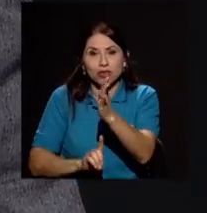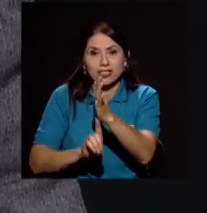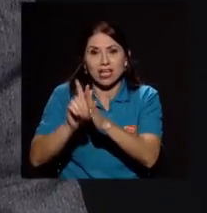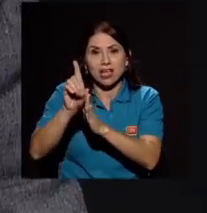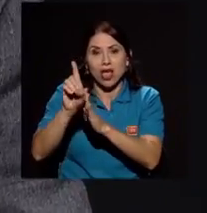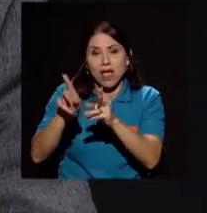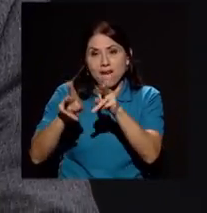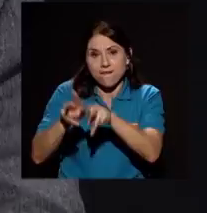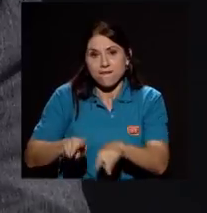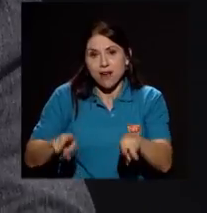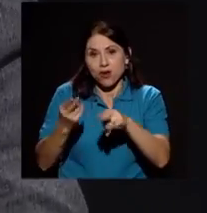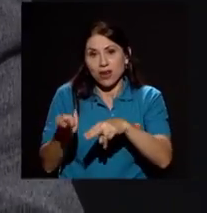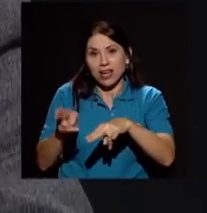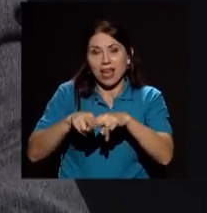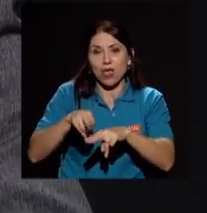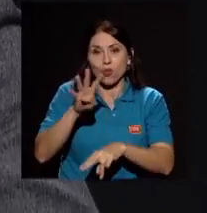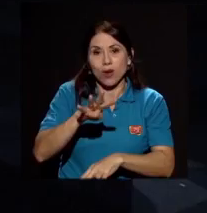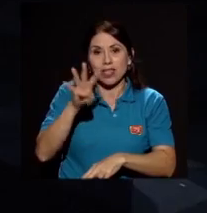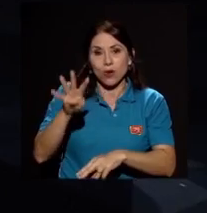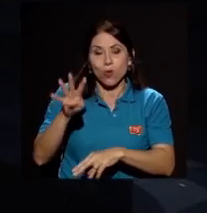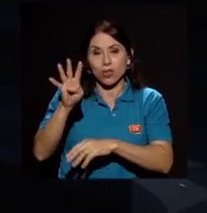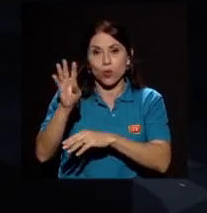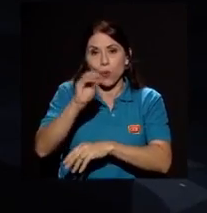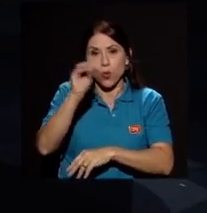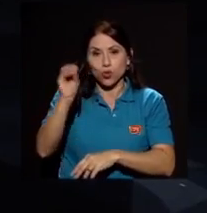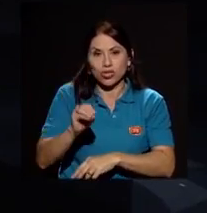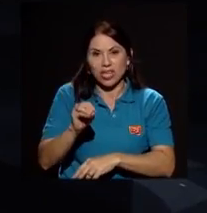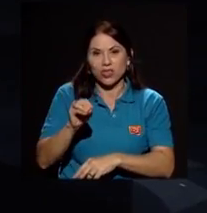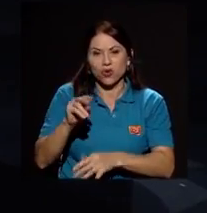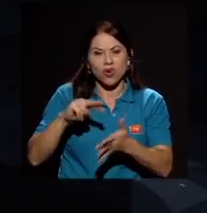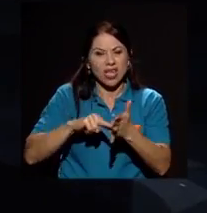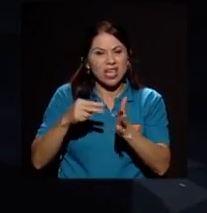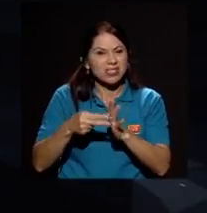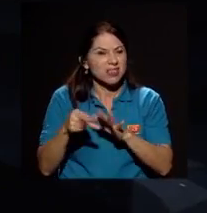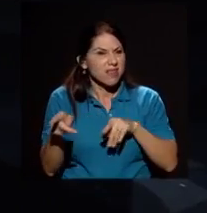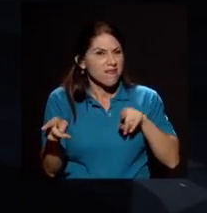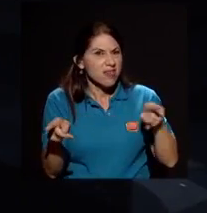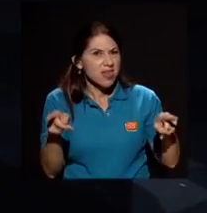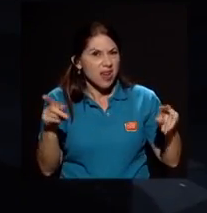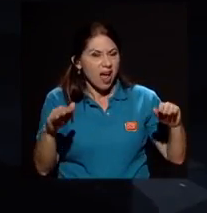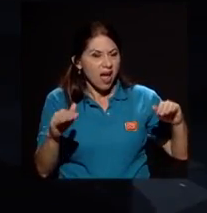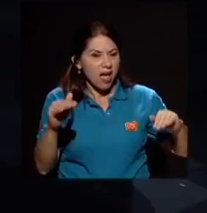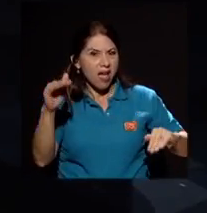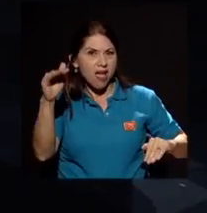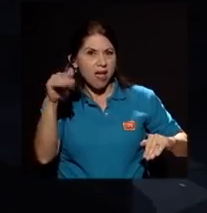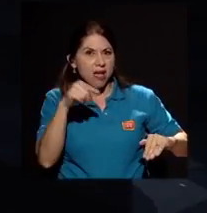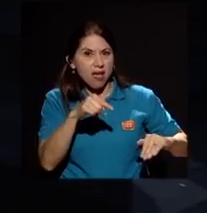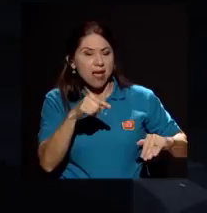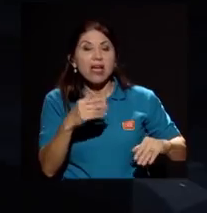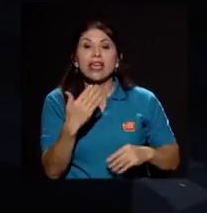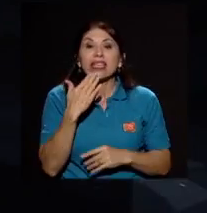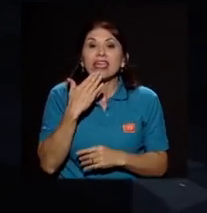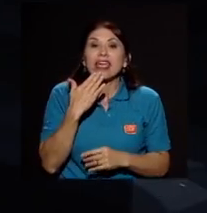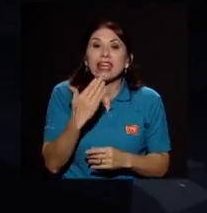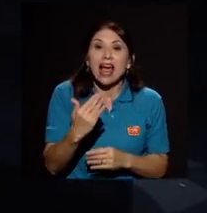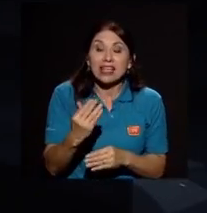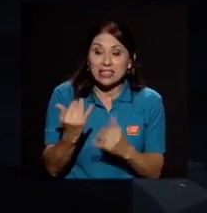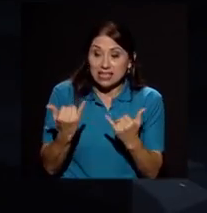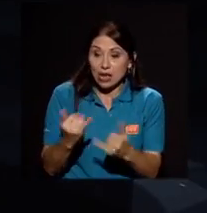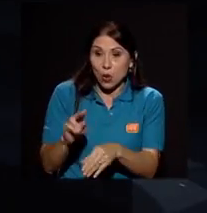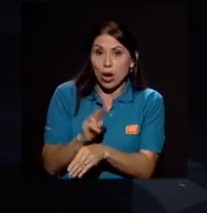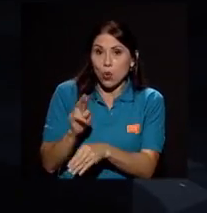44 por ciento qué significa eso significa que gracias a el uso intensivo del recurso mucho más